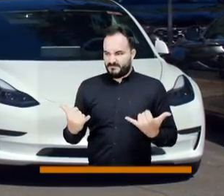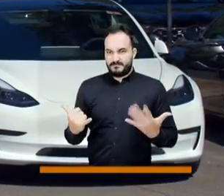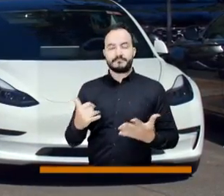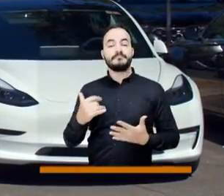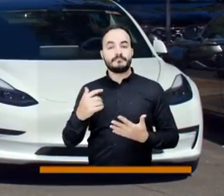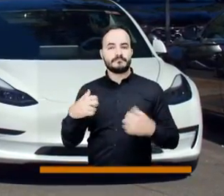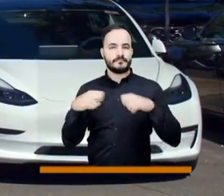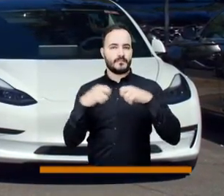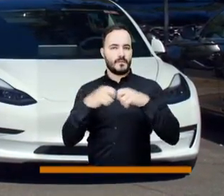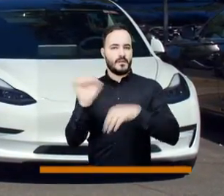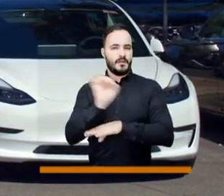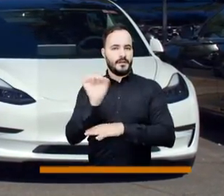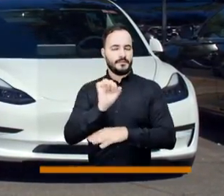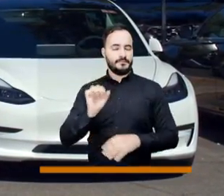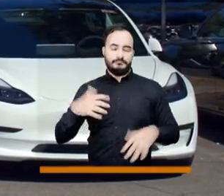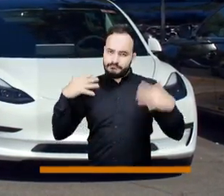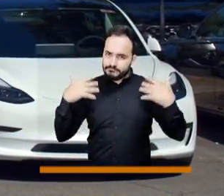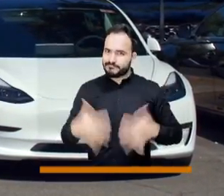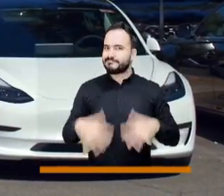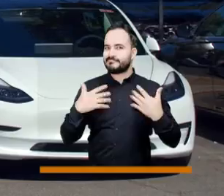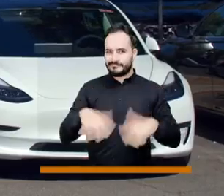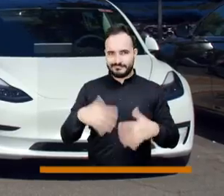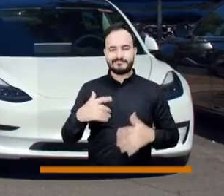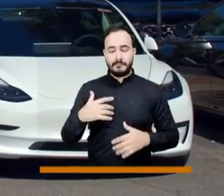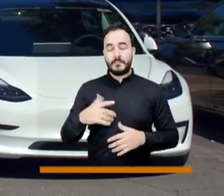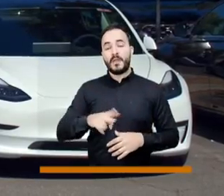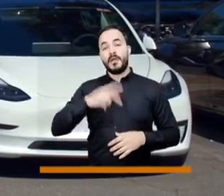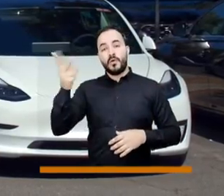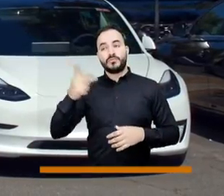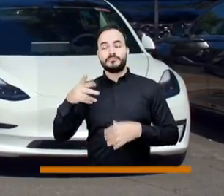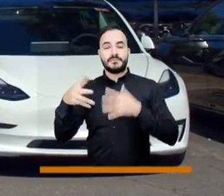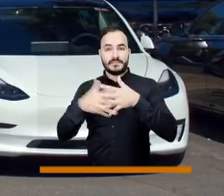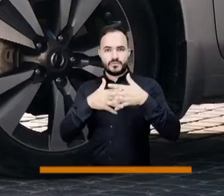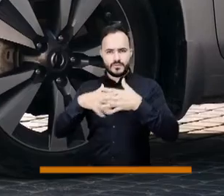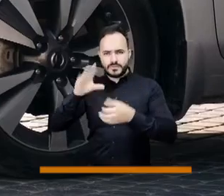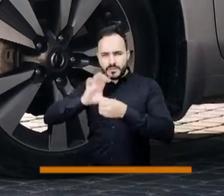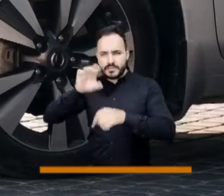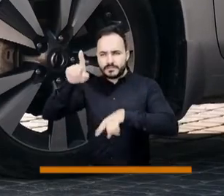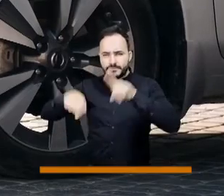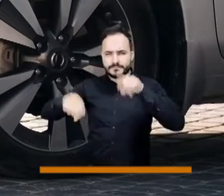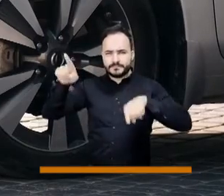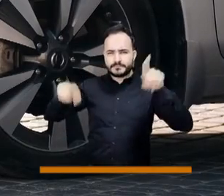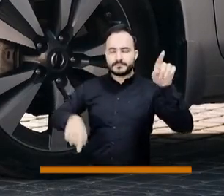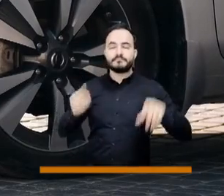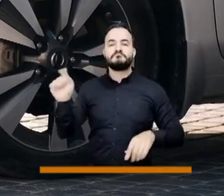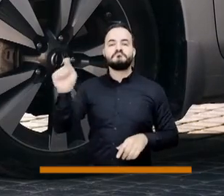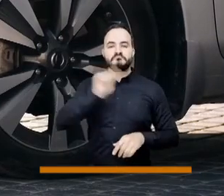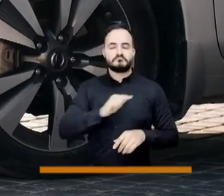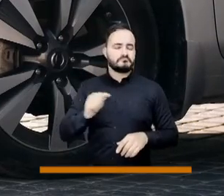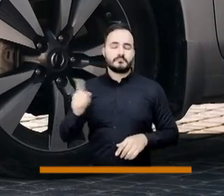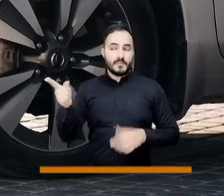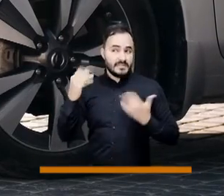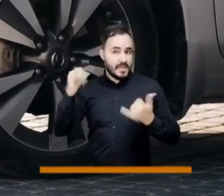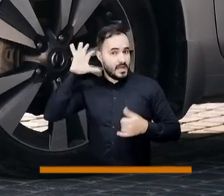eléctricos. Entonces, lo que está pasando es un fenómeno increíble. Ciudades en Estados Unidos están diciendo